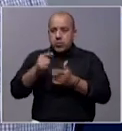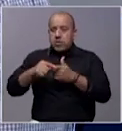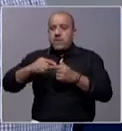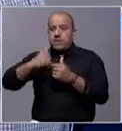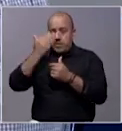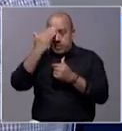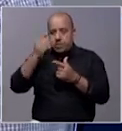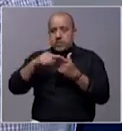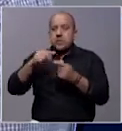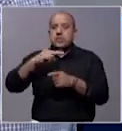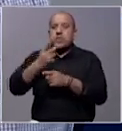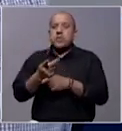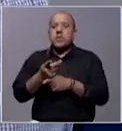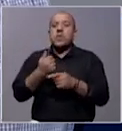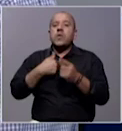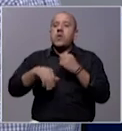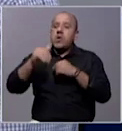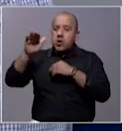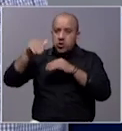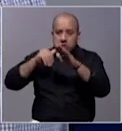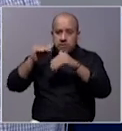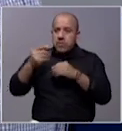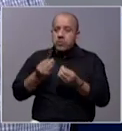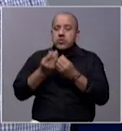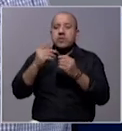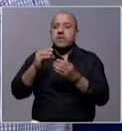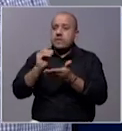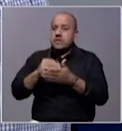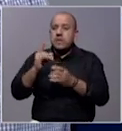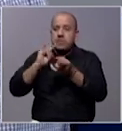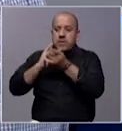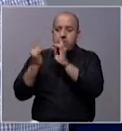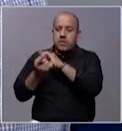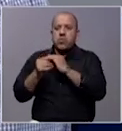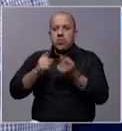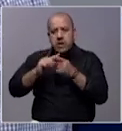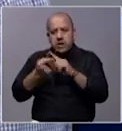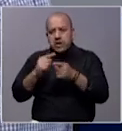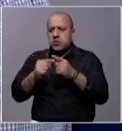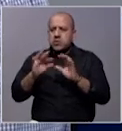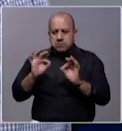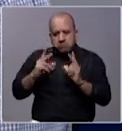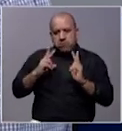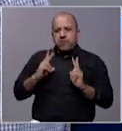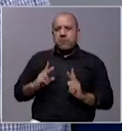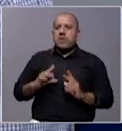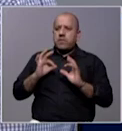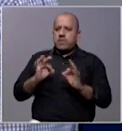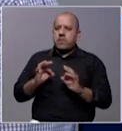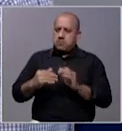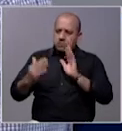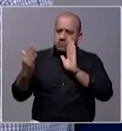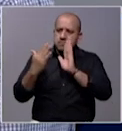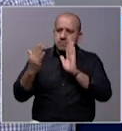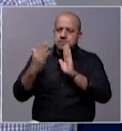amplio también en el segundo lo convoqué muchas veces al parlamento y siempre tuvimos una relación muy cordial muy muy muy franca